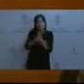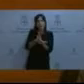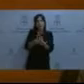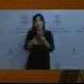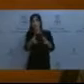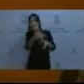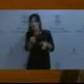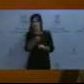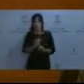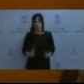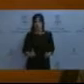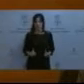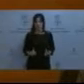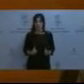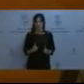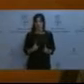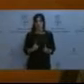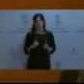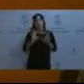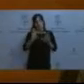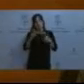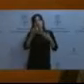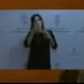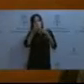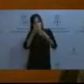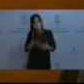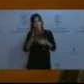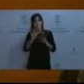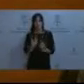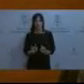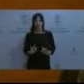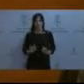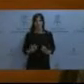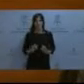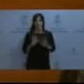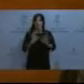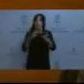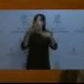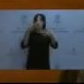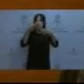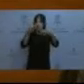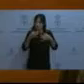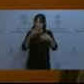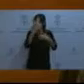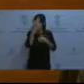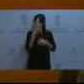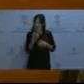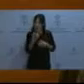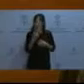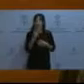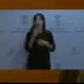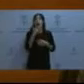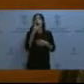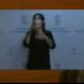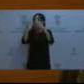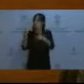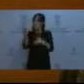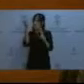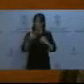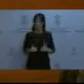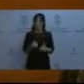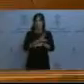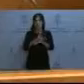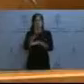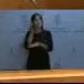pertinente, sino que es muy saludable. Pero eso sí, con rigor, algo de lo que usted carece, señora consejera. No